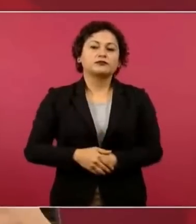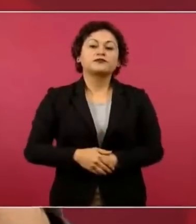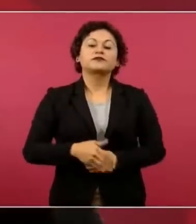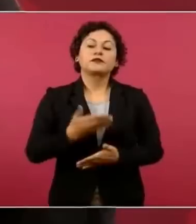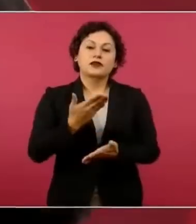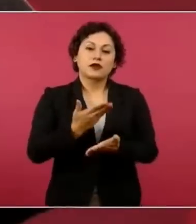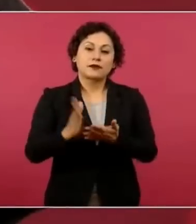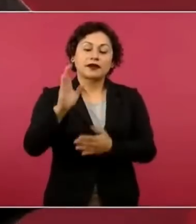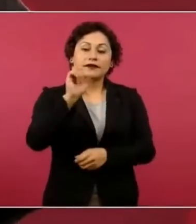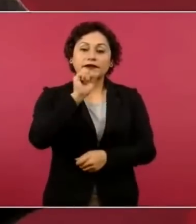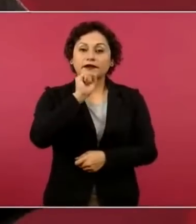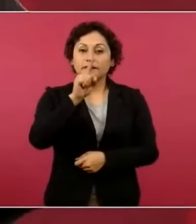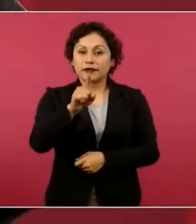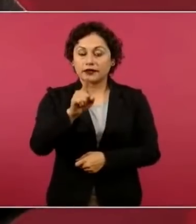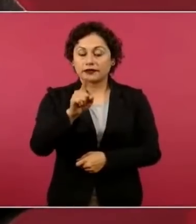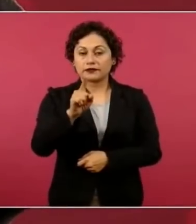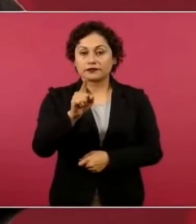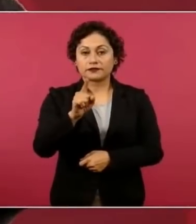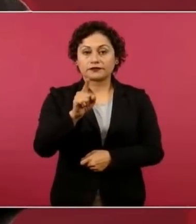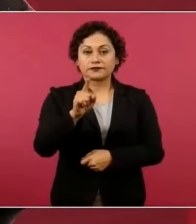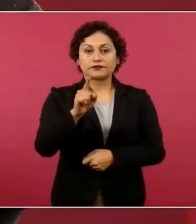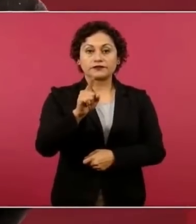un ambiente